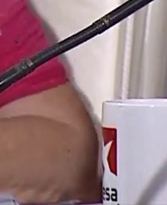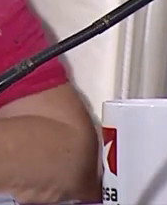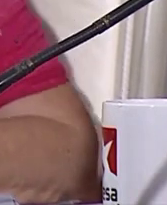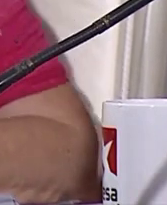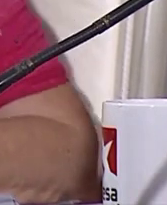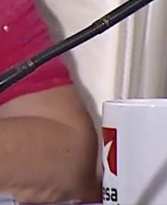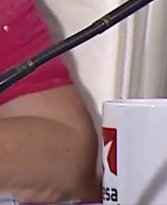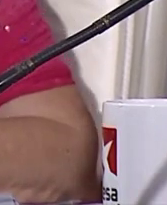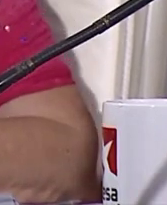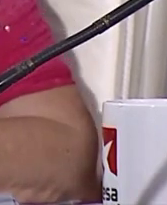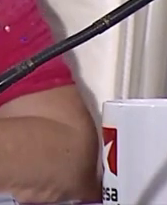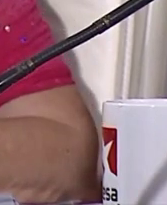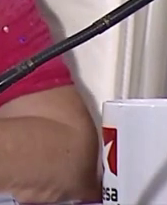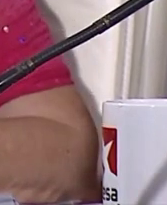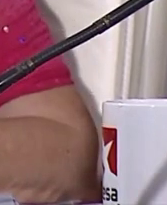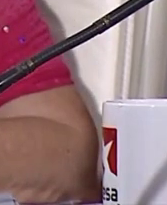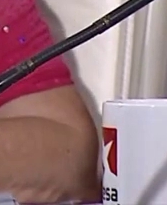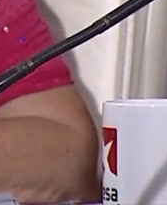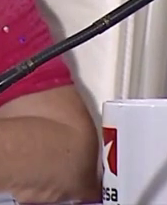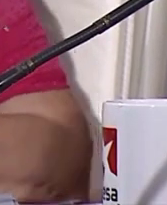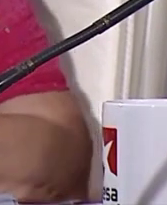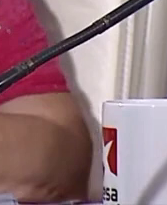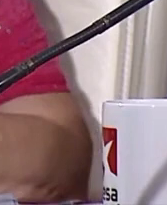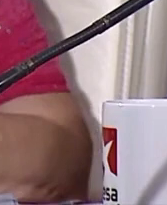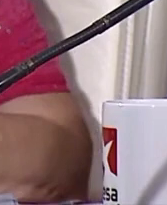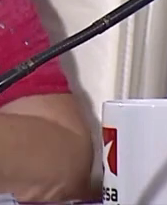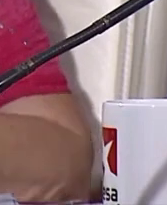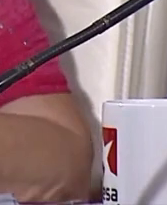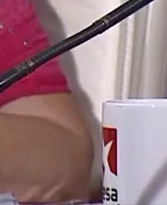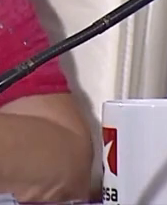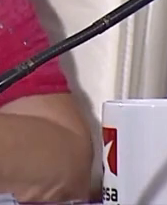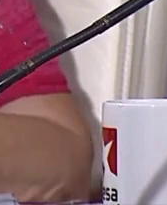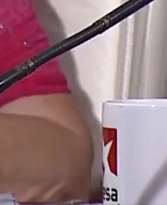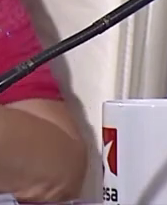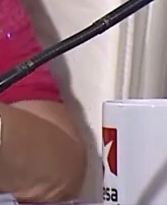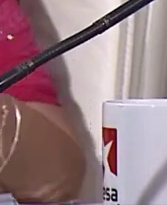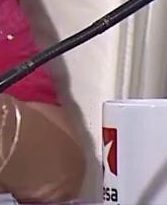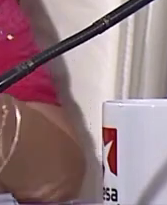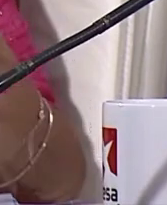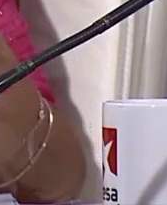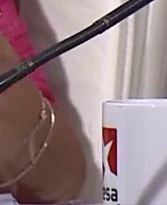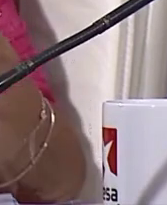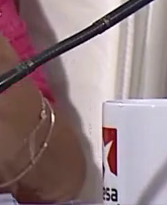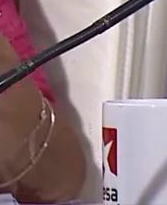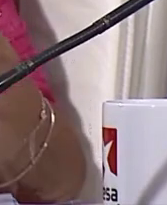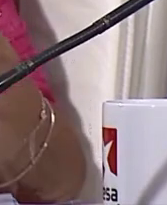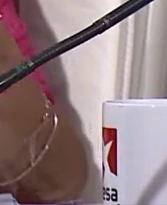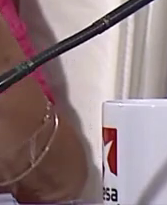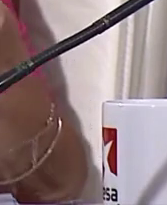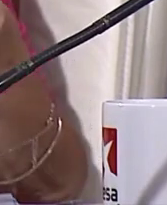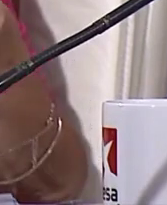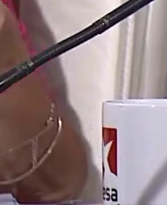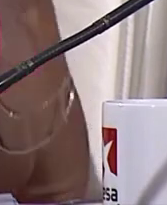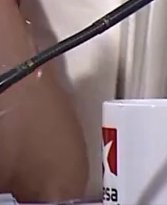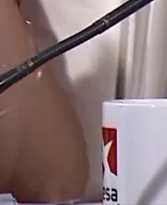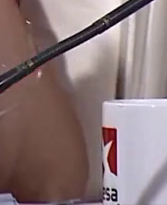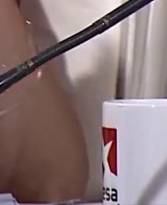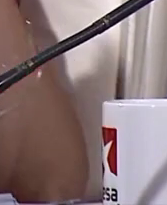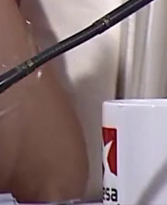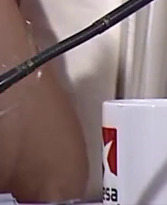la mayoría de las mutaciones que ocurren en los virus. En la